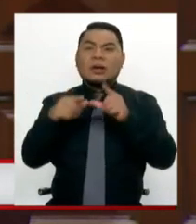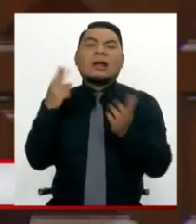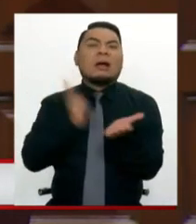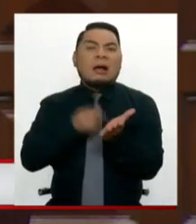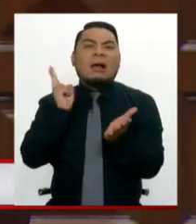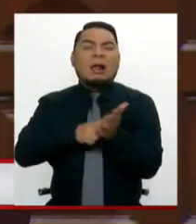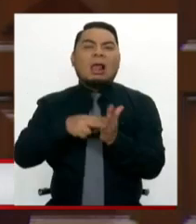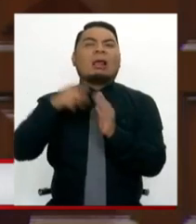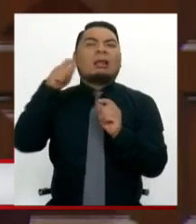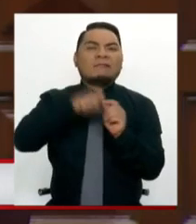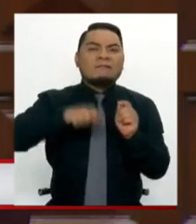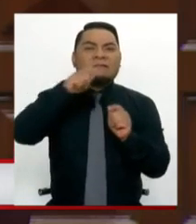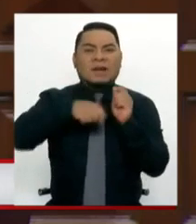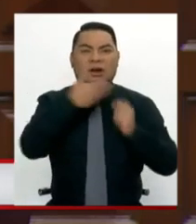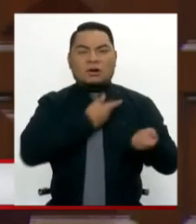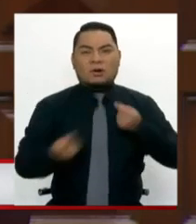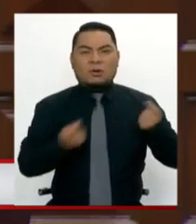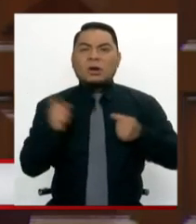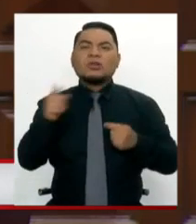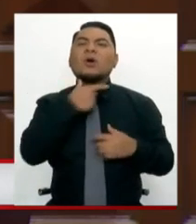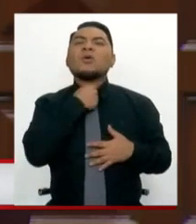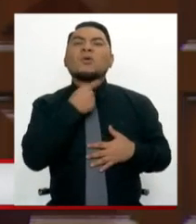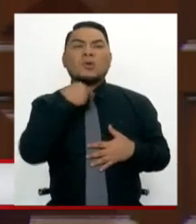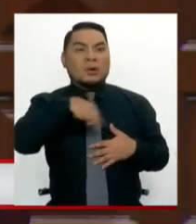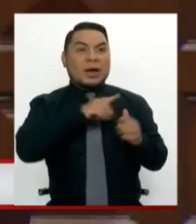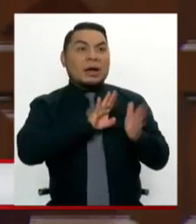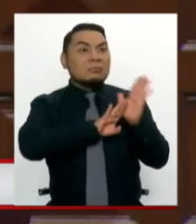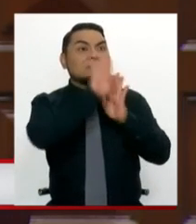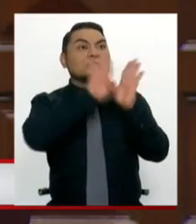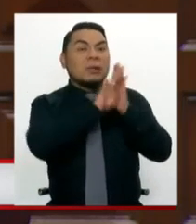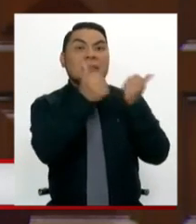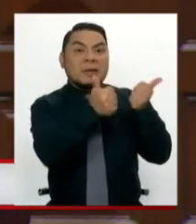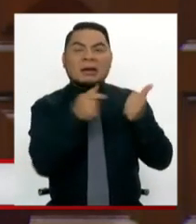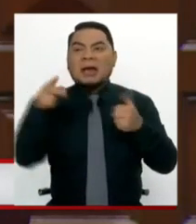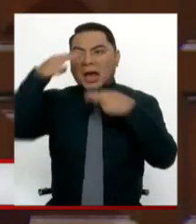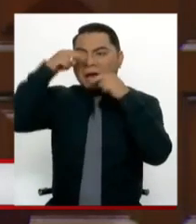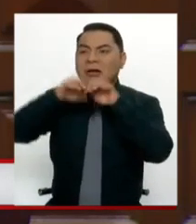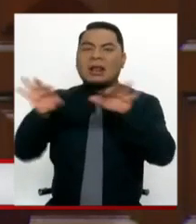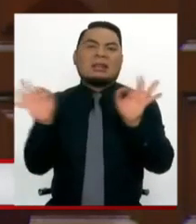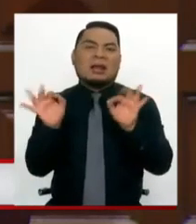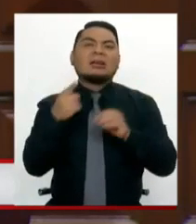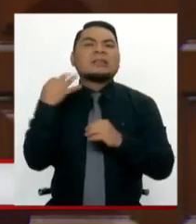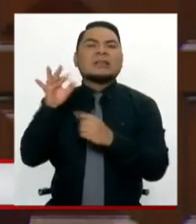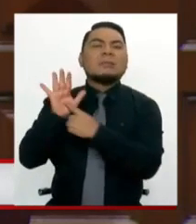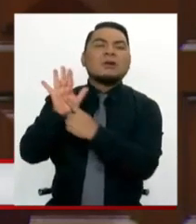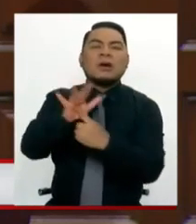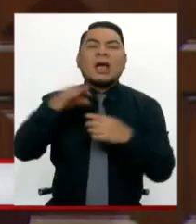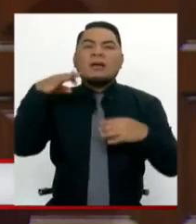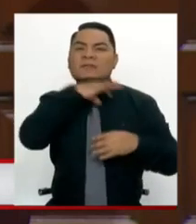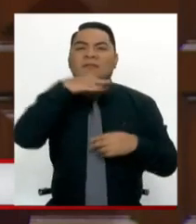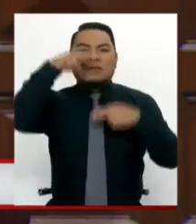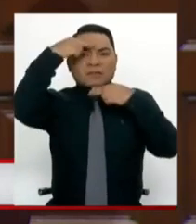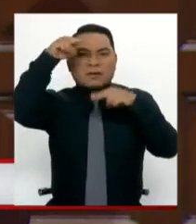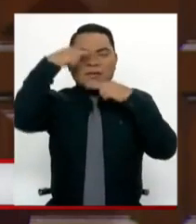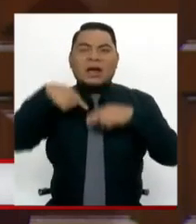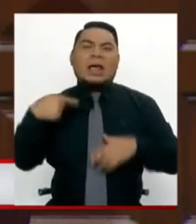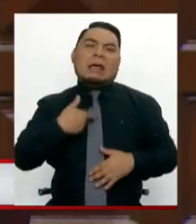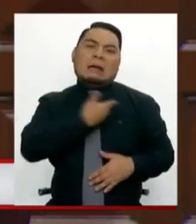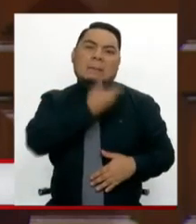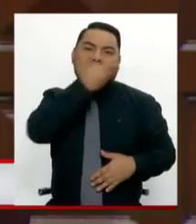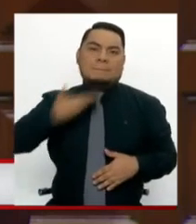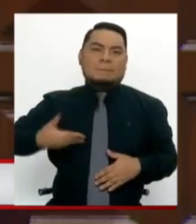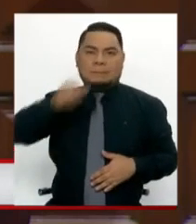destabilizar el gobierno no les interesa difundir los logros. Solo se emiten mentiras y noticias falsas de Pedro